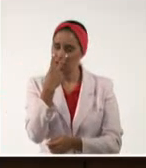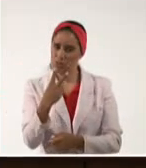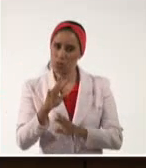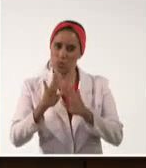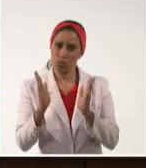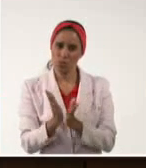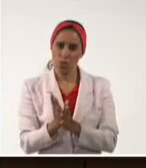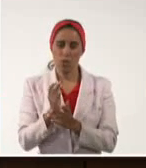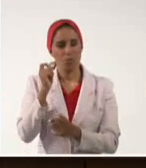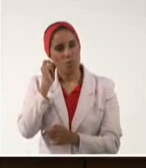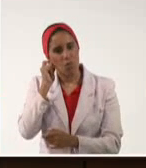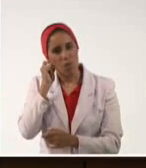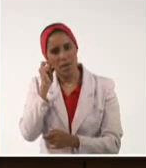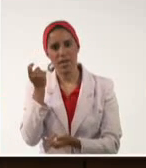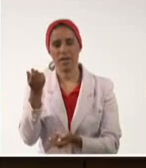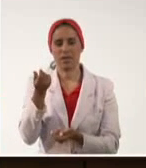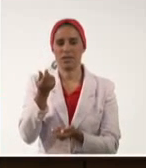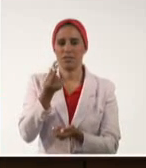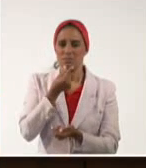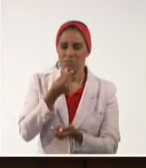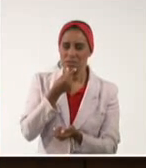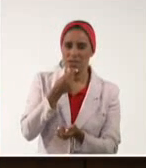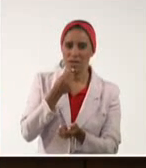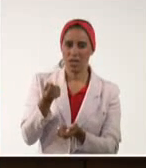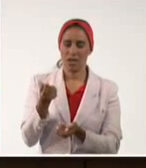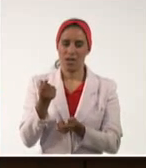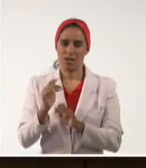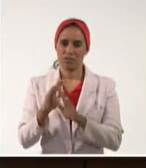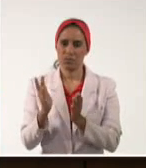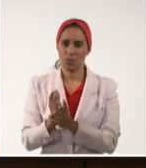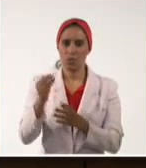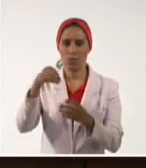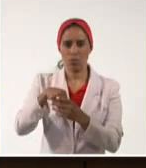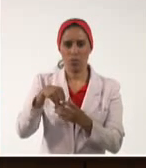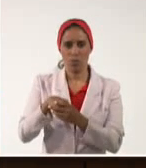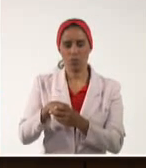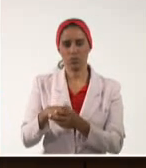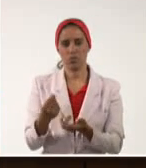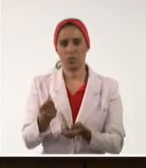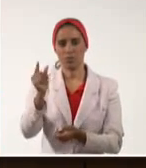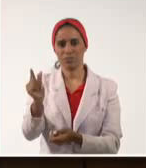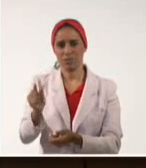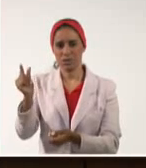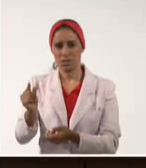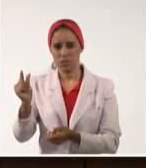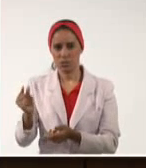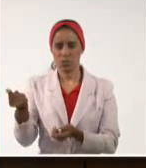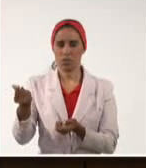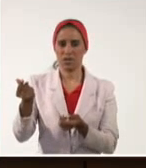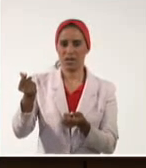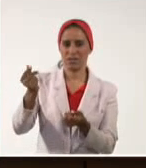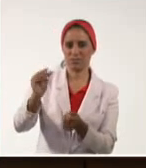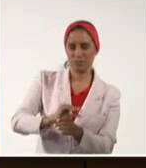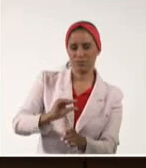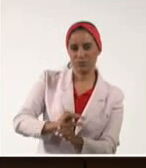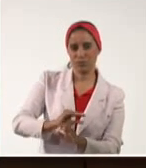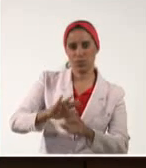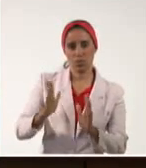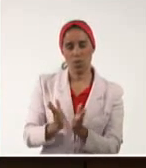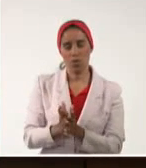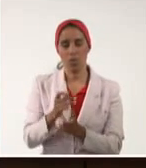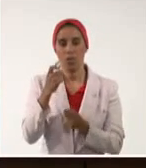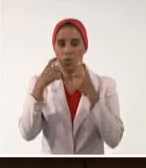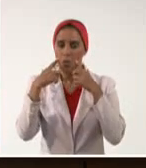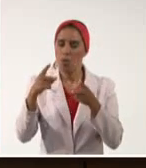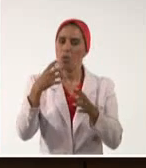las mujeres y las personas de la tercera edad, junto a los pensionados y jubilados. Esas y